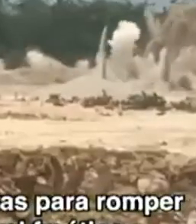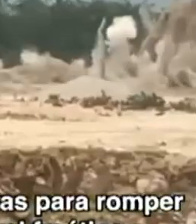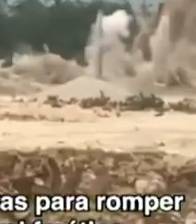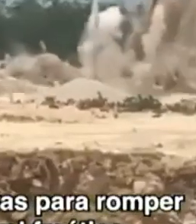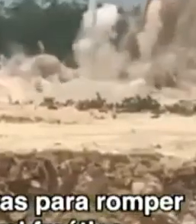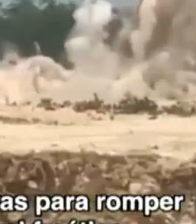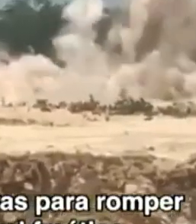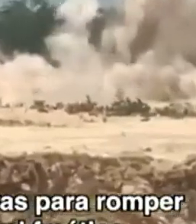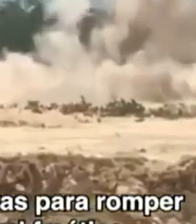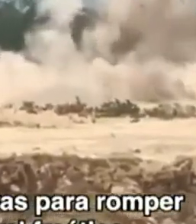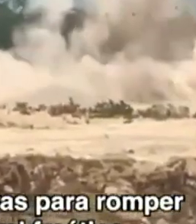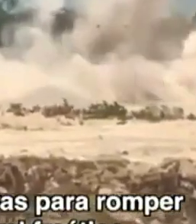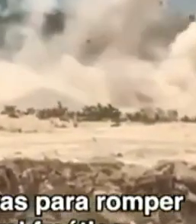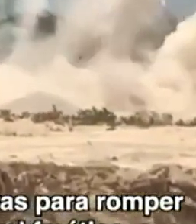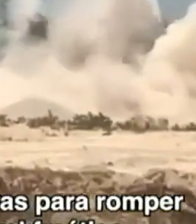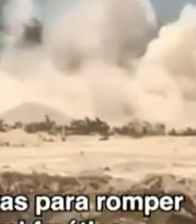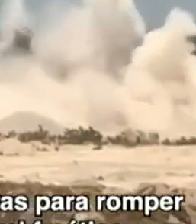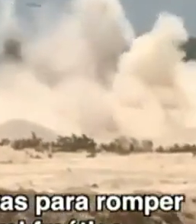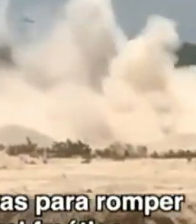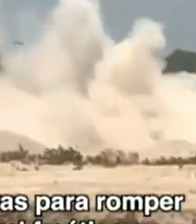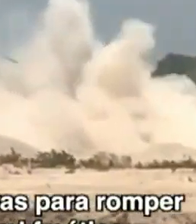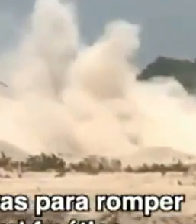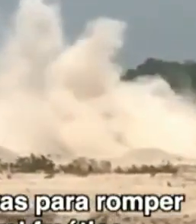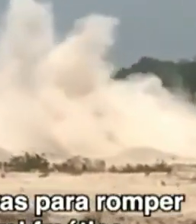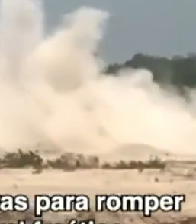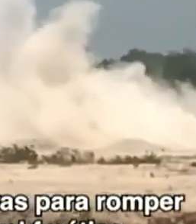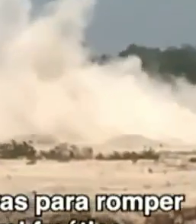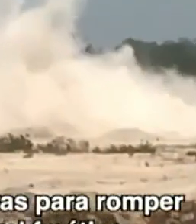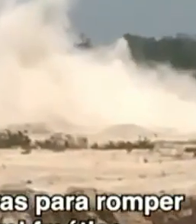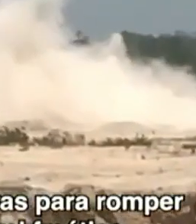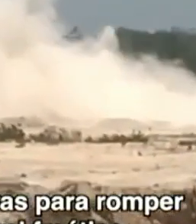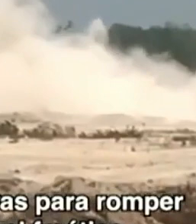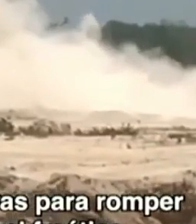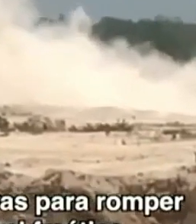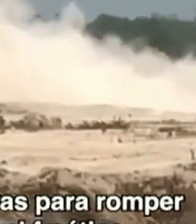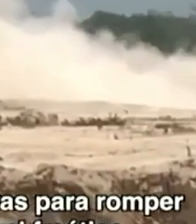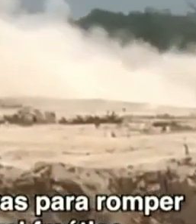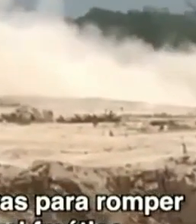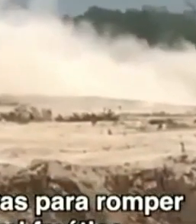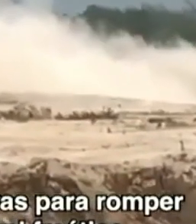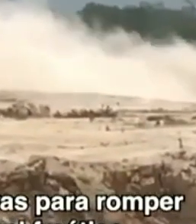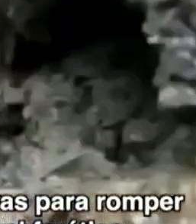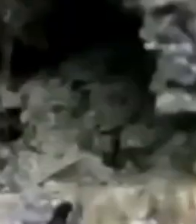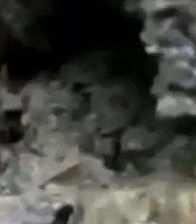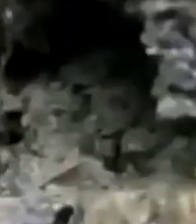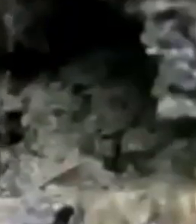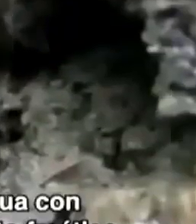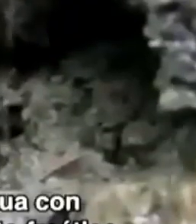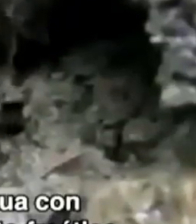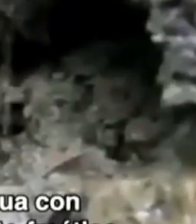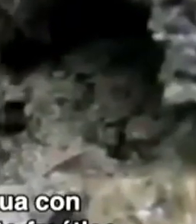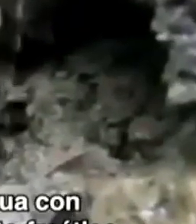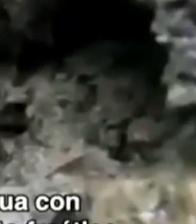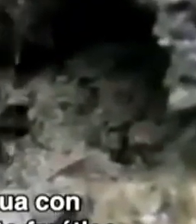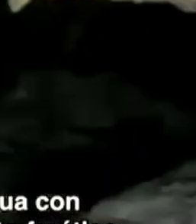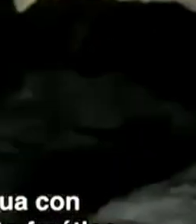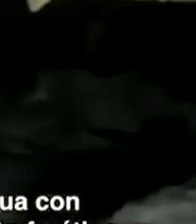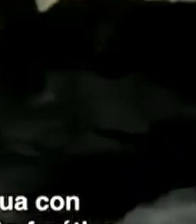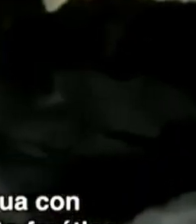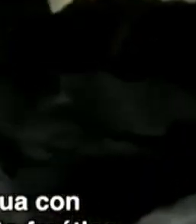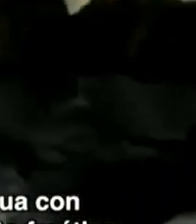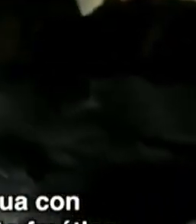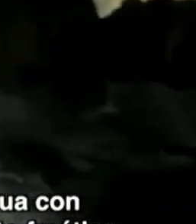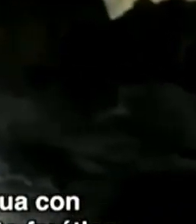Sactún realizó voladuras para romper el suelo kárstico hasta 11 metros por debajo del nivel freático. El uso continuo